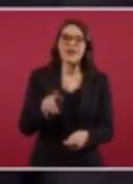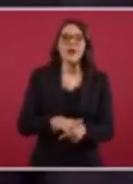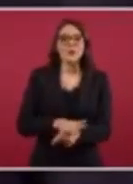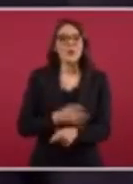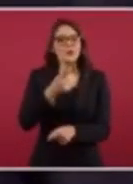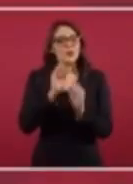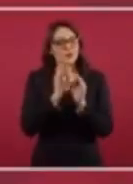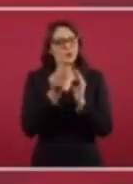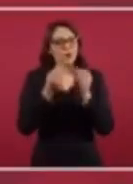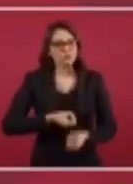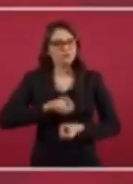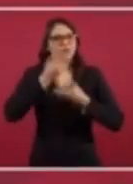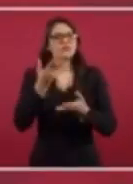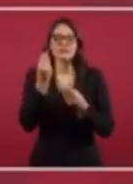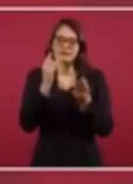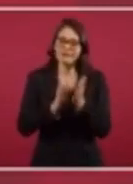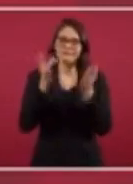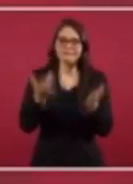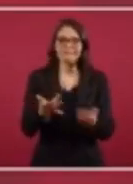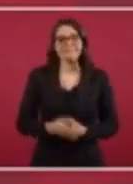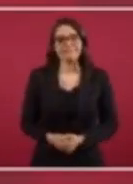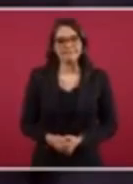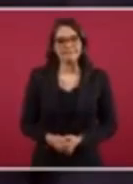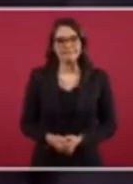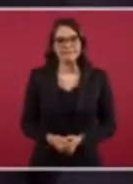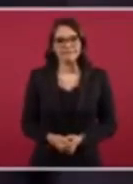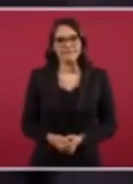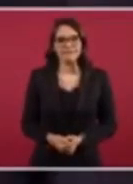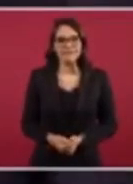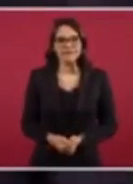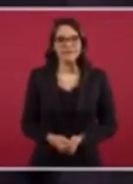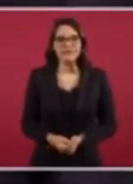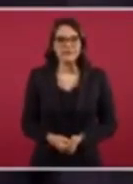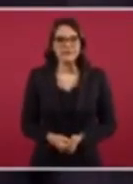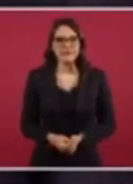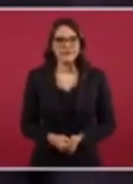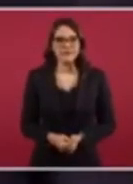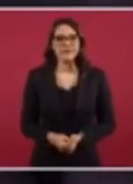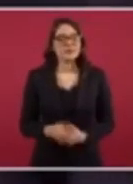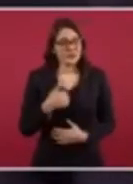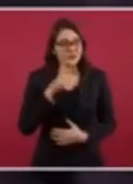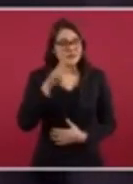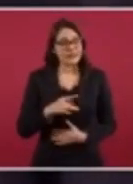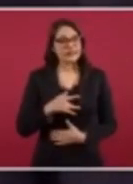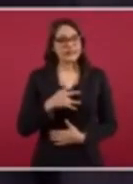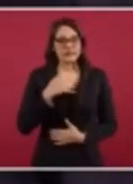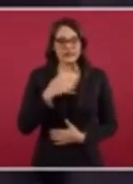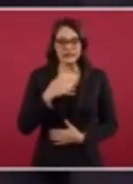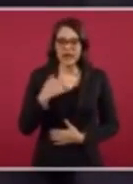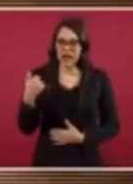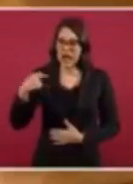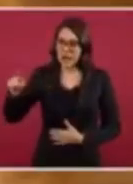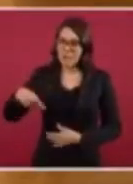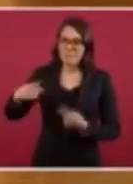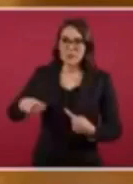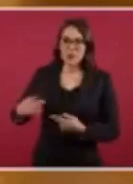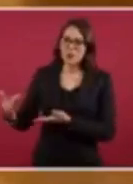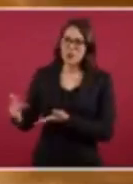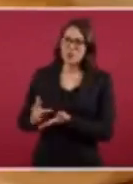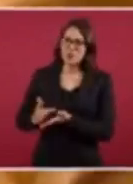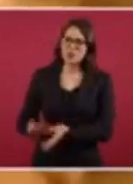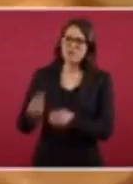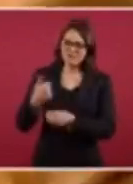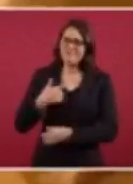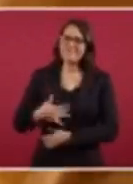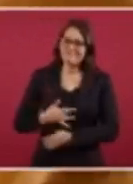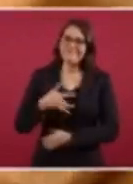que lo expresaste. Yo siento mucho apoyo de la gente, mucho